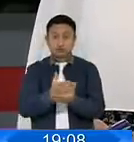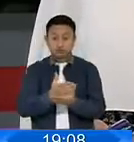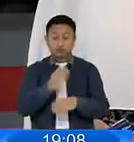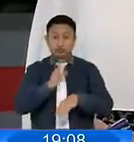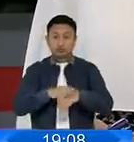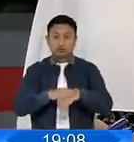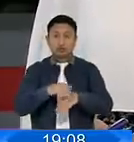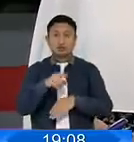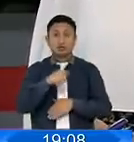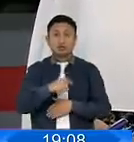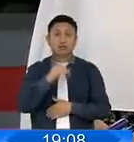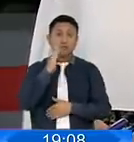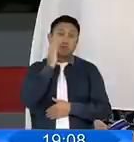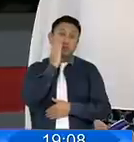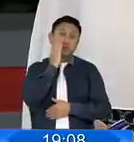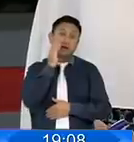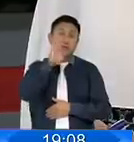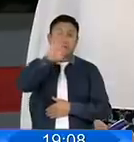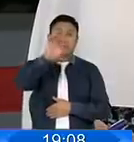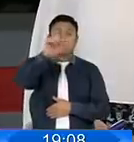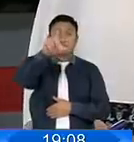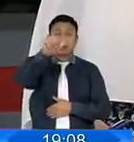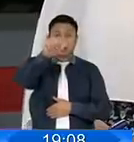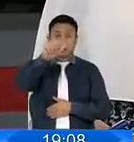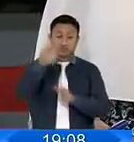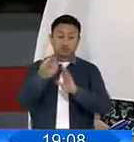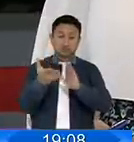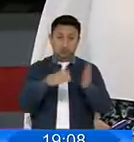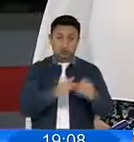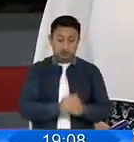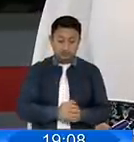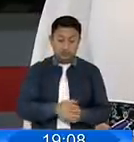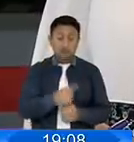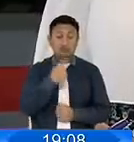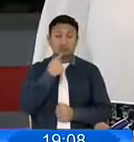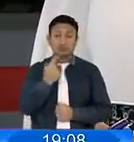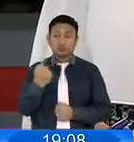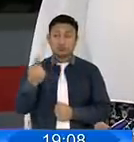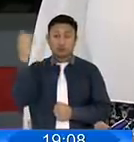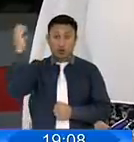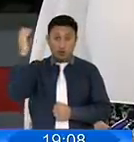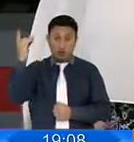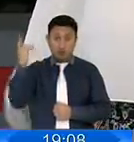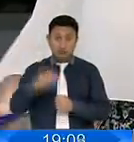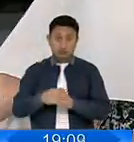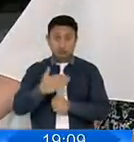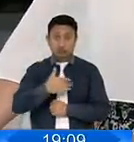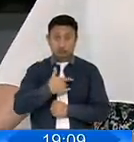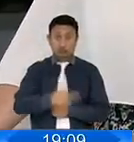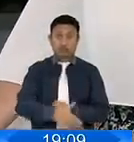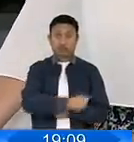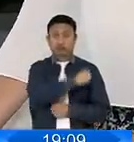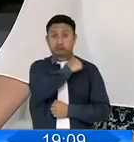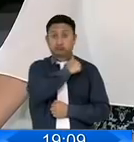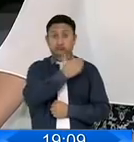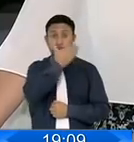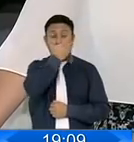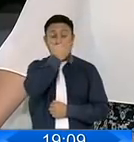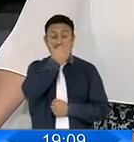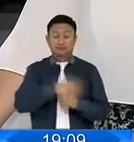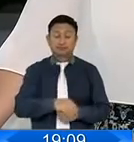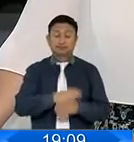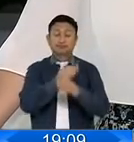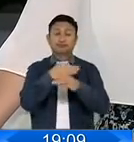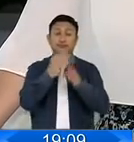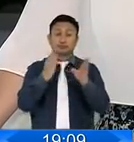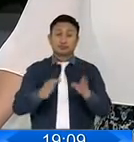de Fernando Valda, quien lo acusa de haberlo secuestrado en Colombia. Funcionarios colombianos podrían ser convocados como